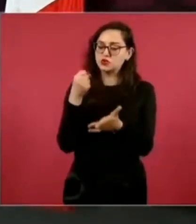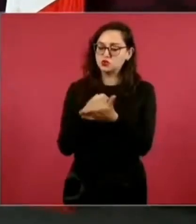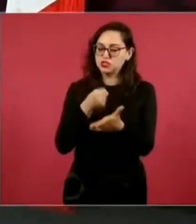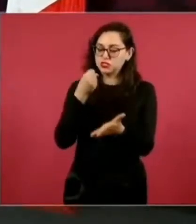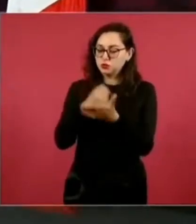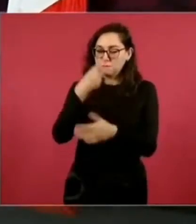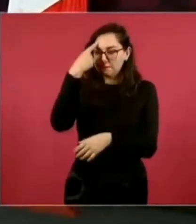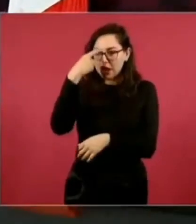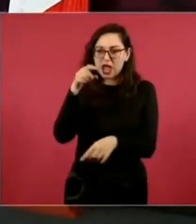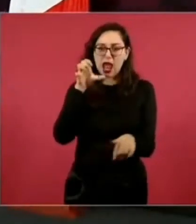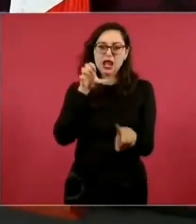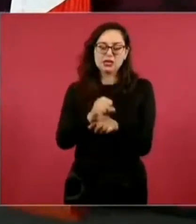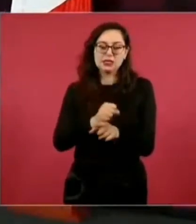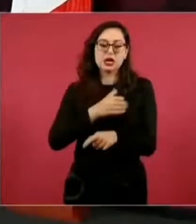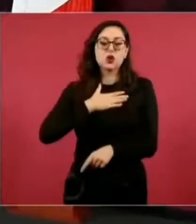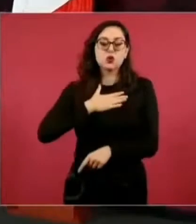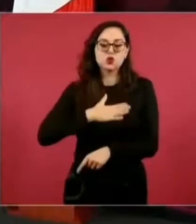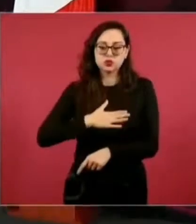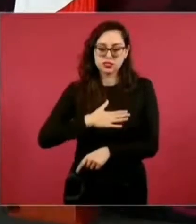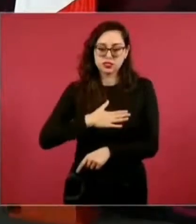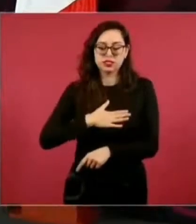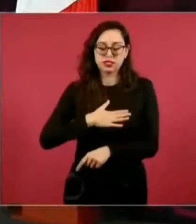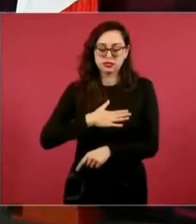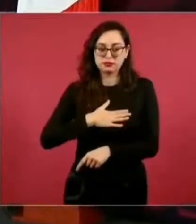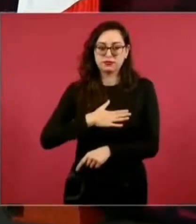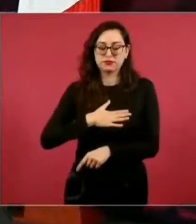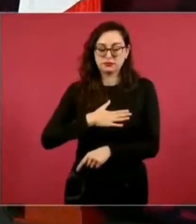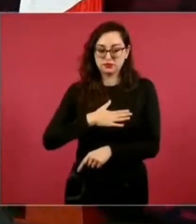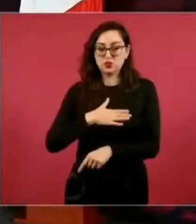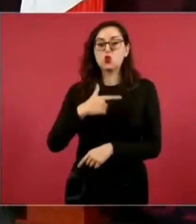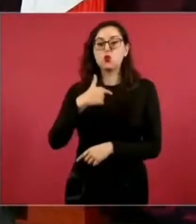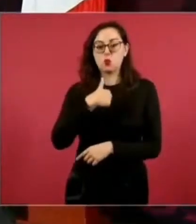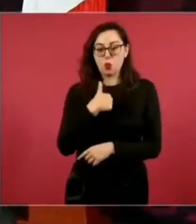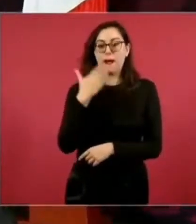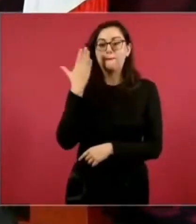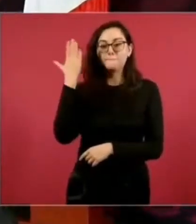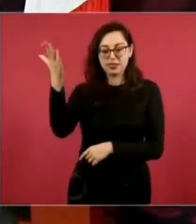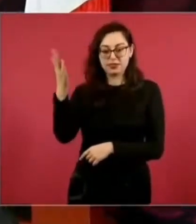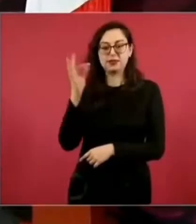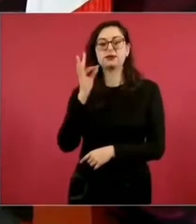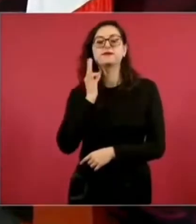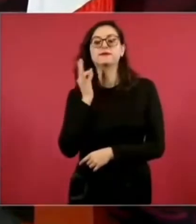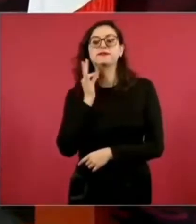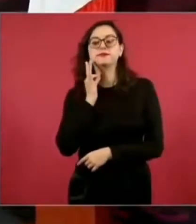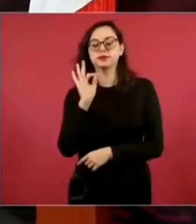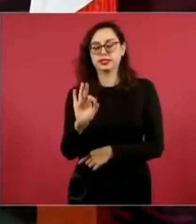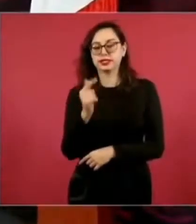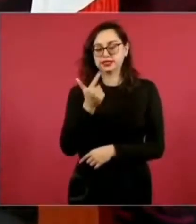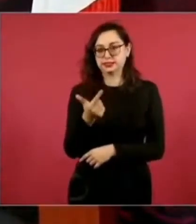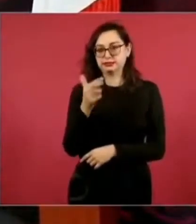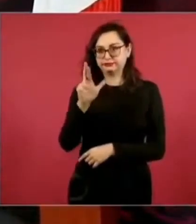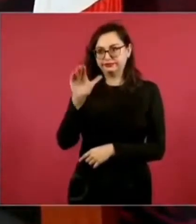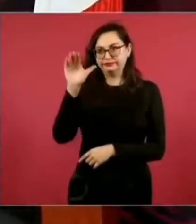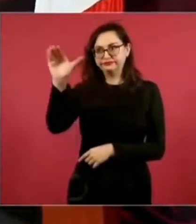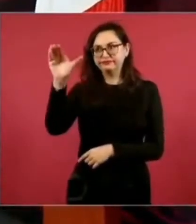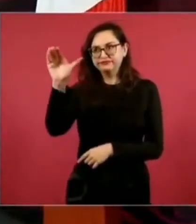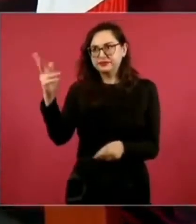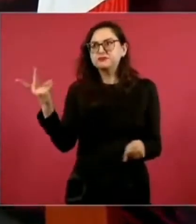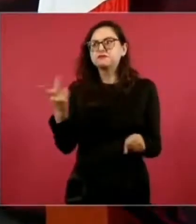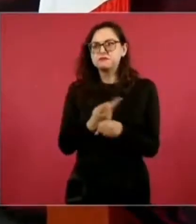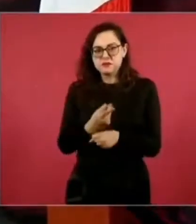otro. Entonces, vamos a pedirle a la Fiscalía General que